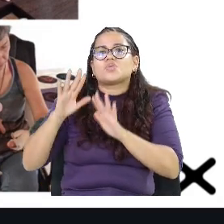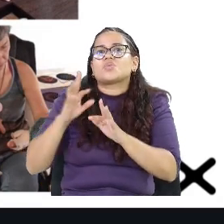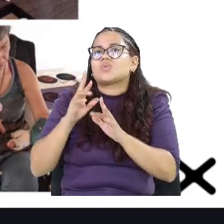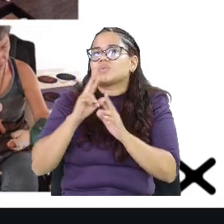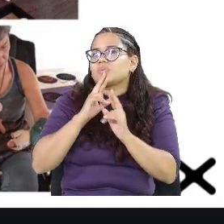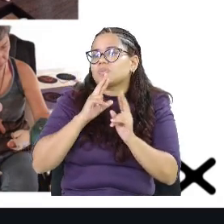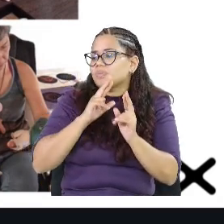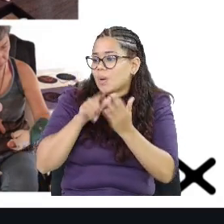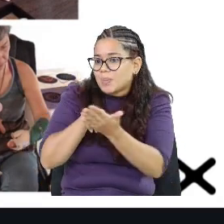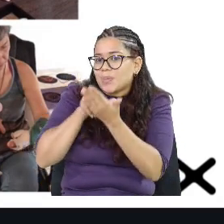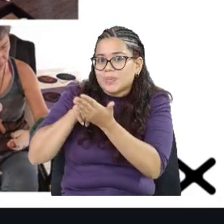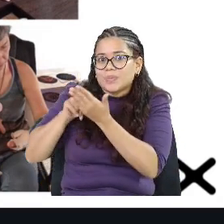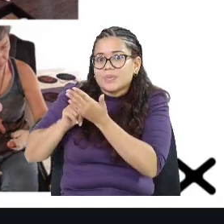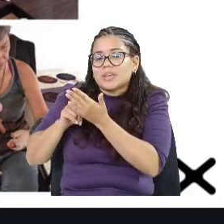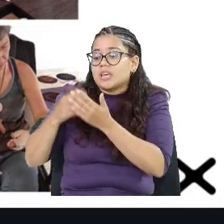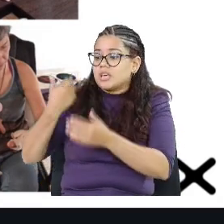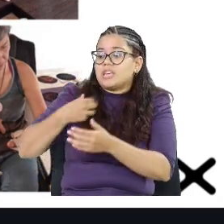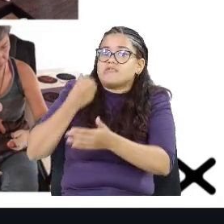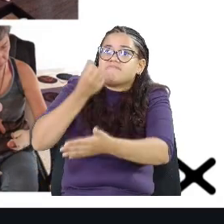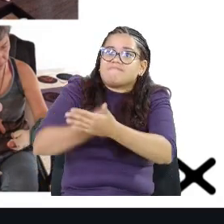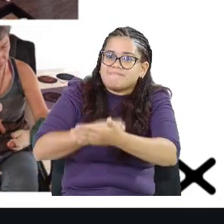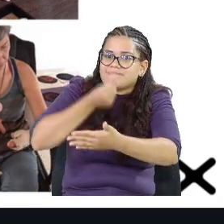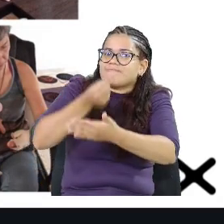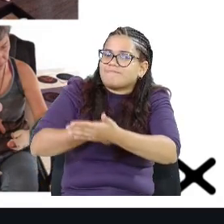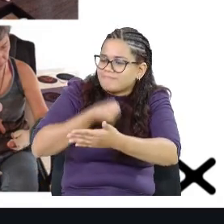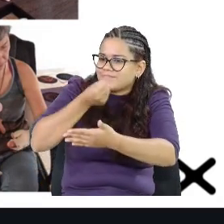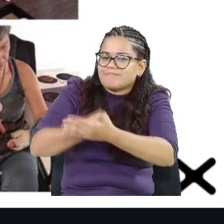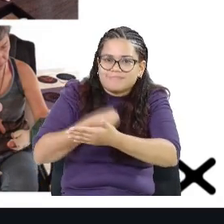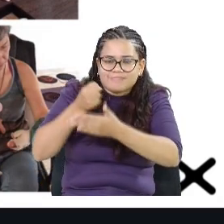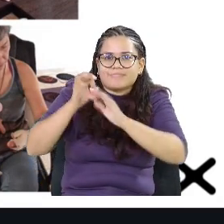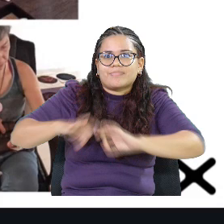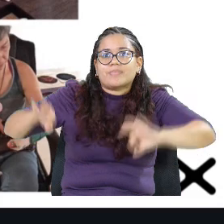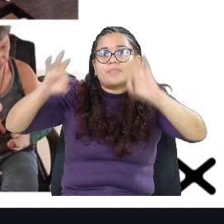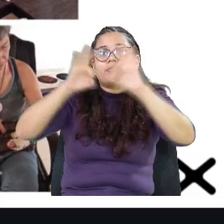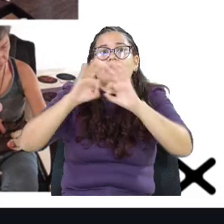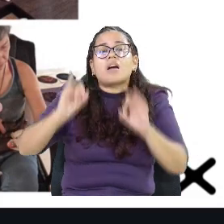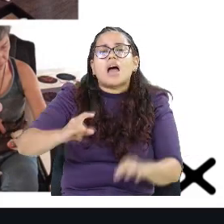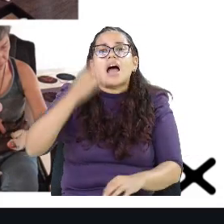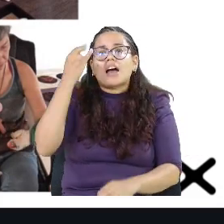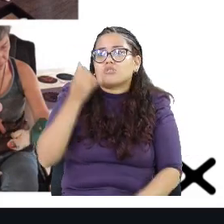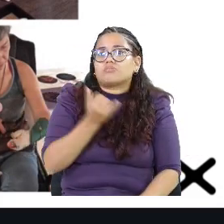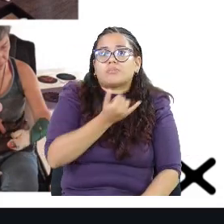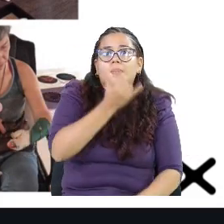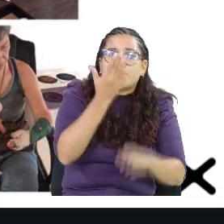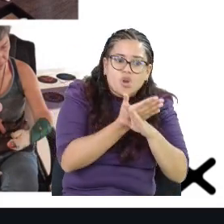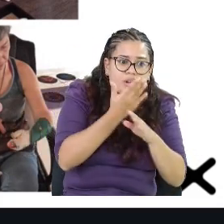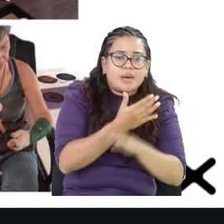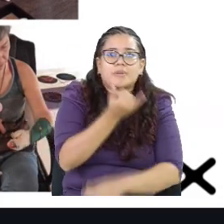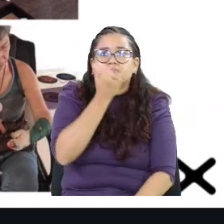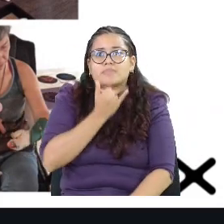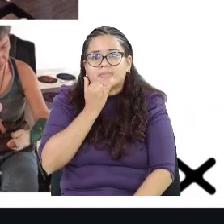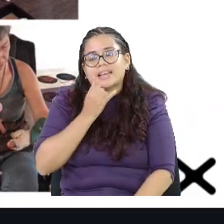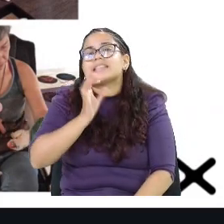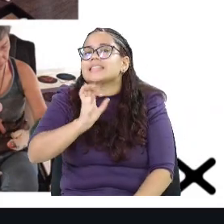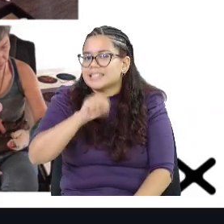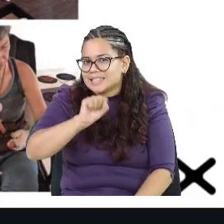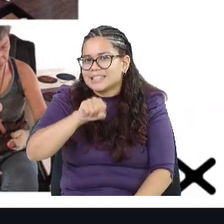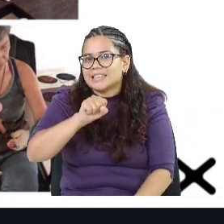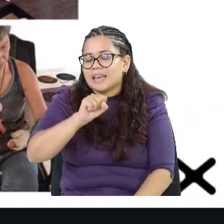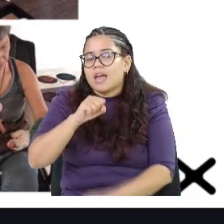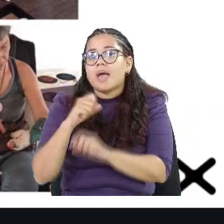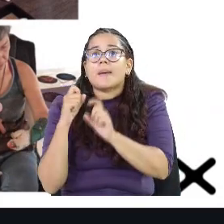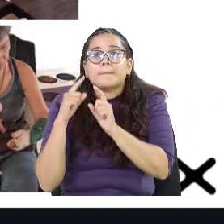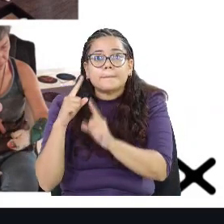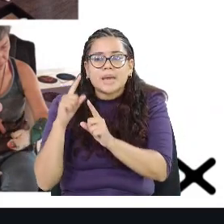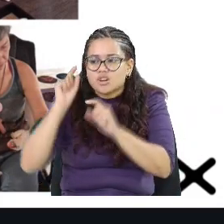resultados y también ser persistentes en que problemas y errores vamos a encontrar, pero siempre nos